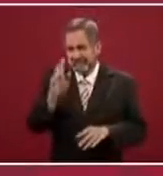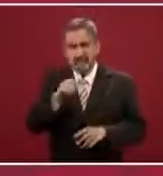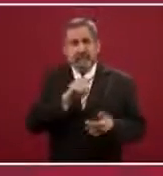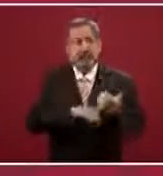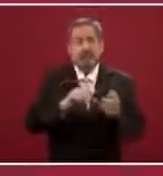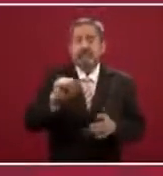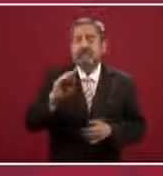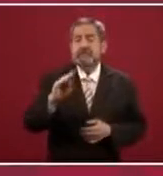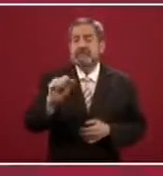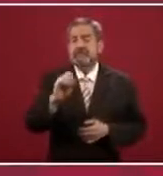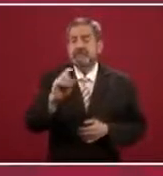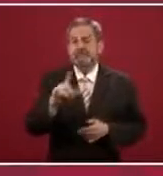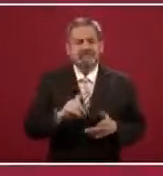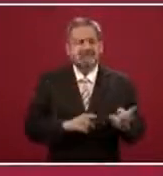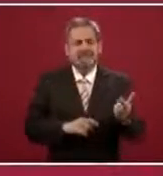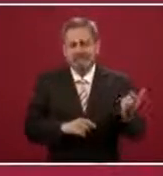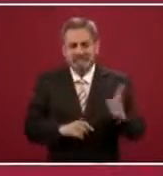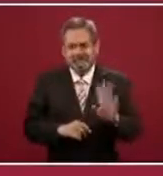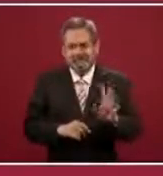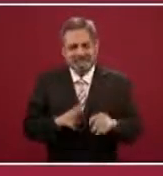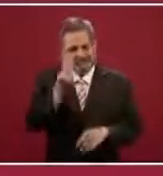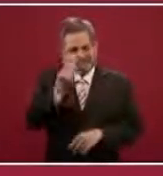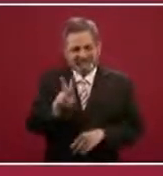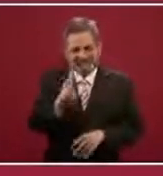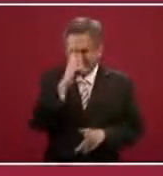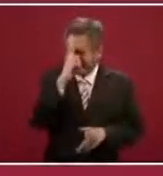más deleznable